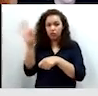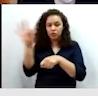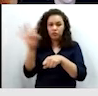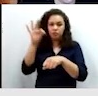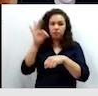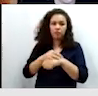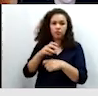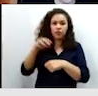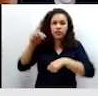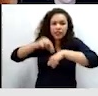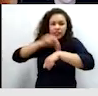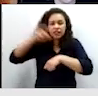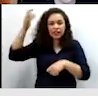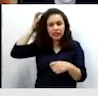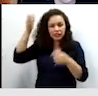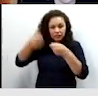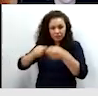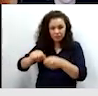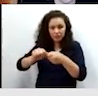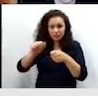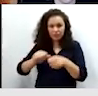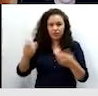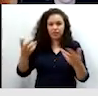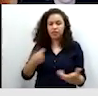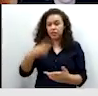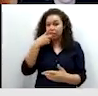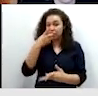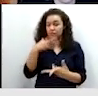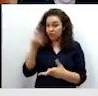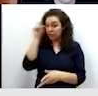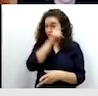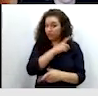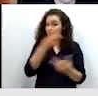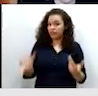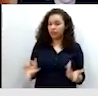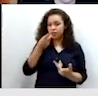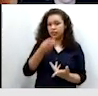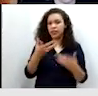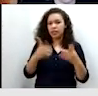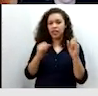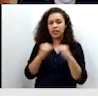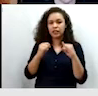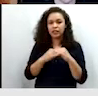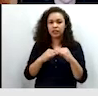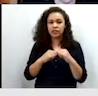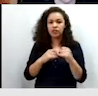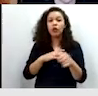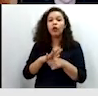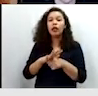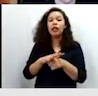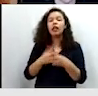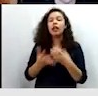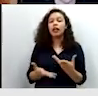sobre todo el brote que les digo y del que les conté que nos costó mucho trabajo, de esta institución